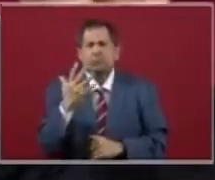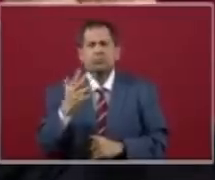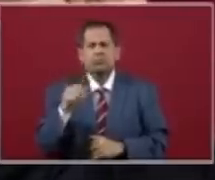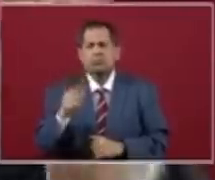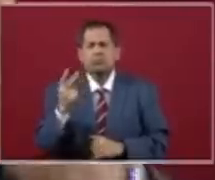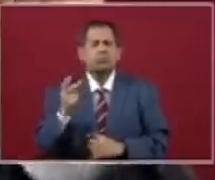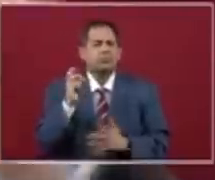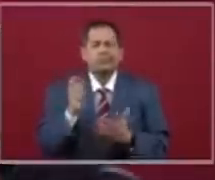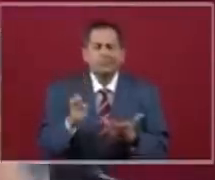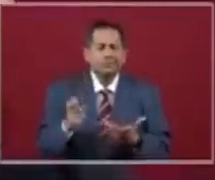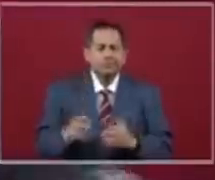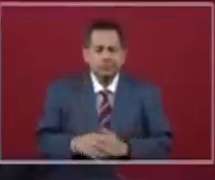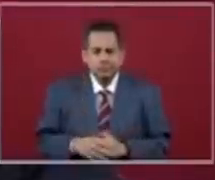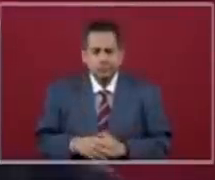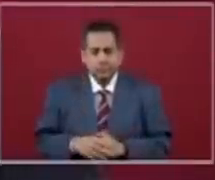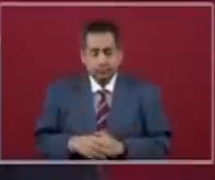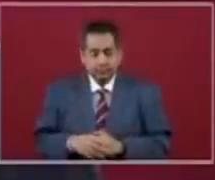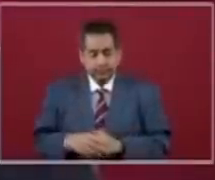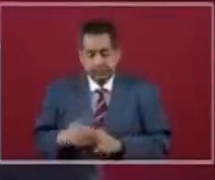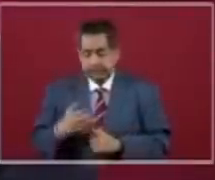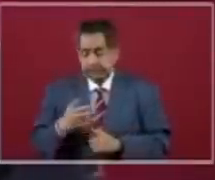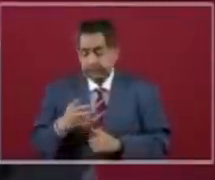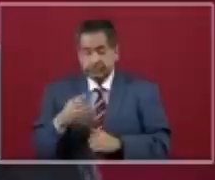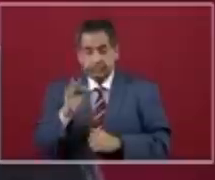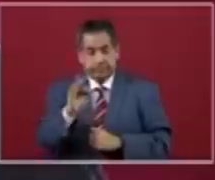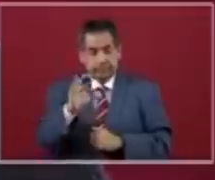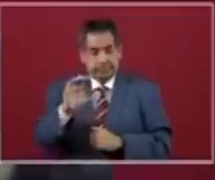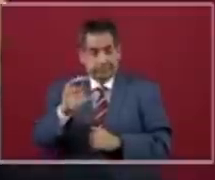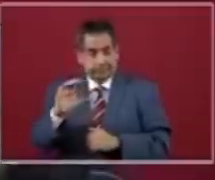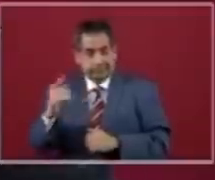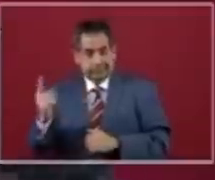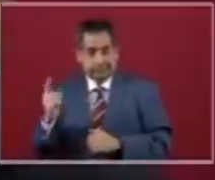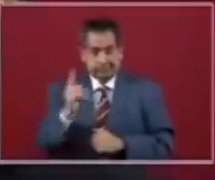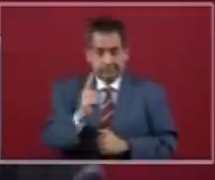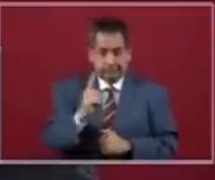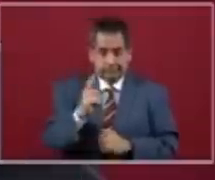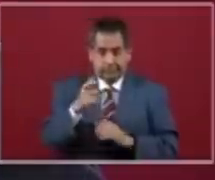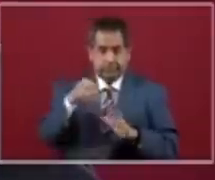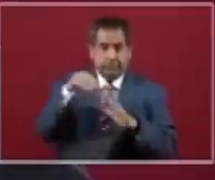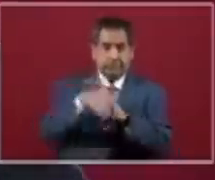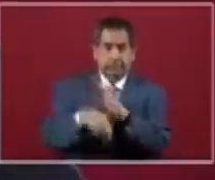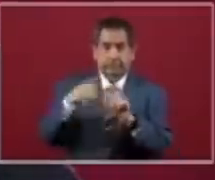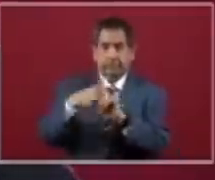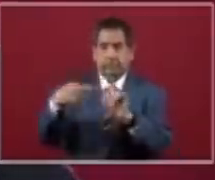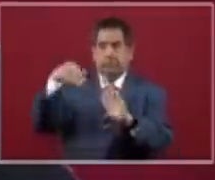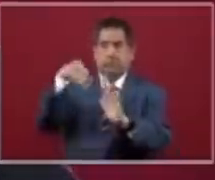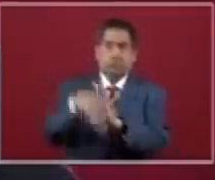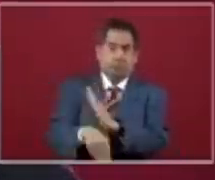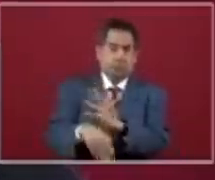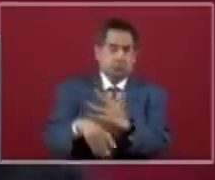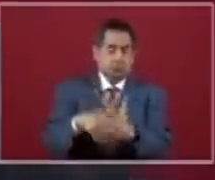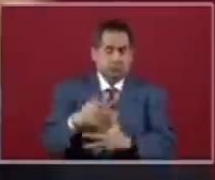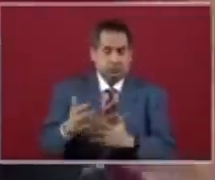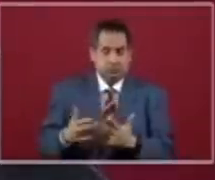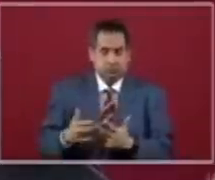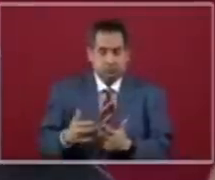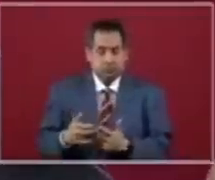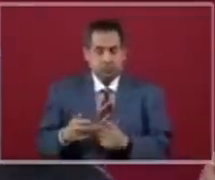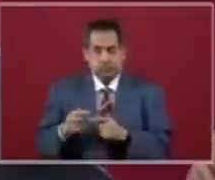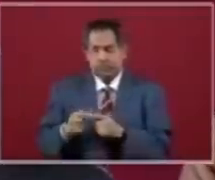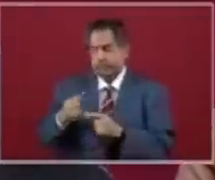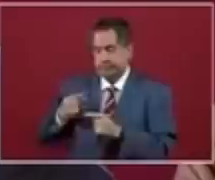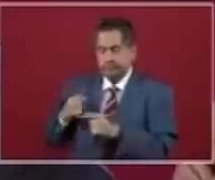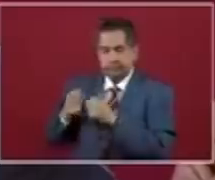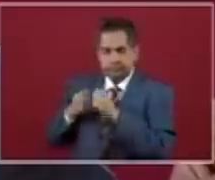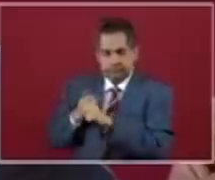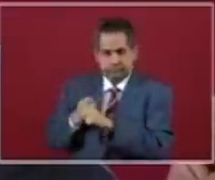5.2, o sea, cuando entra Calderón, primer año, se le cae la mitad con relación al año